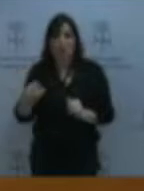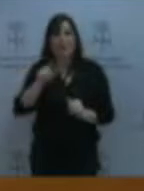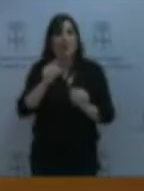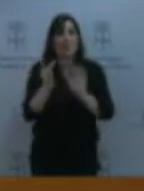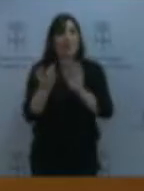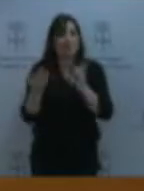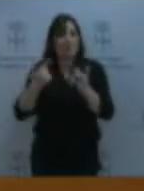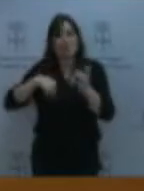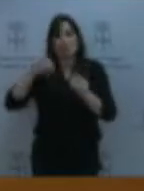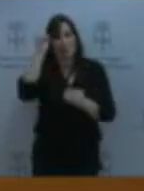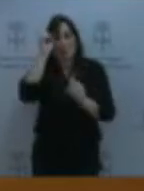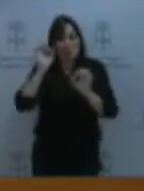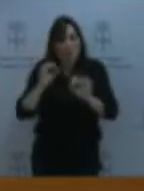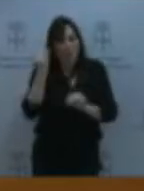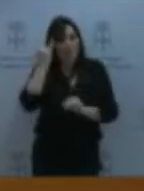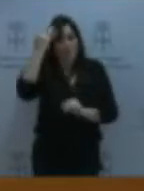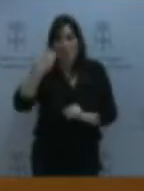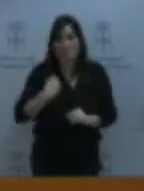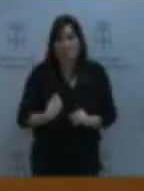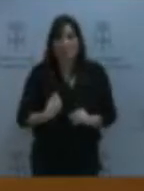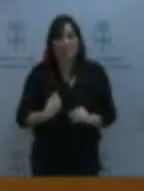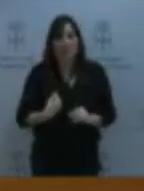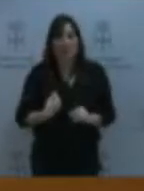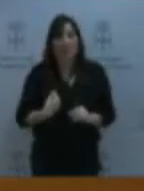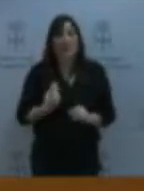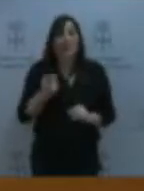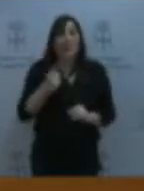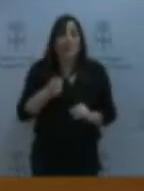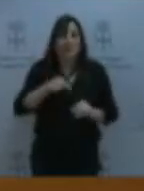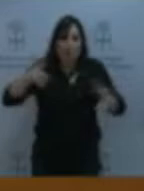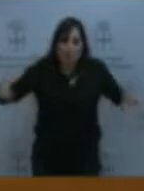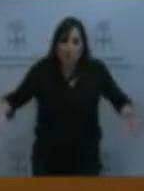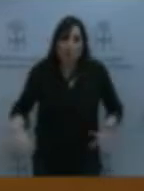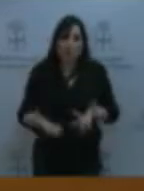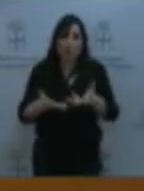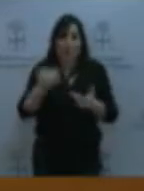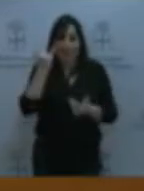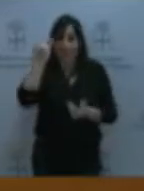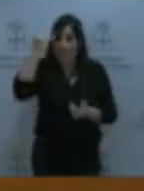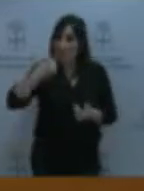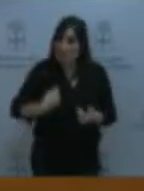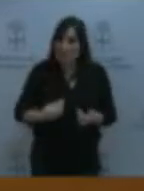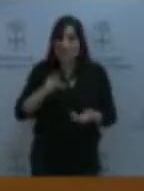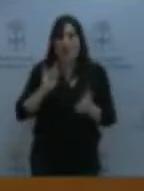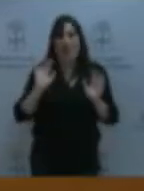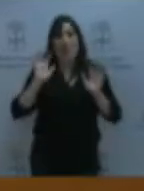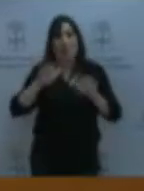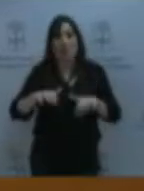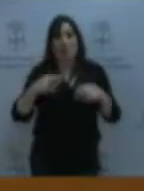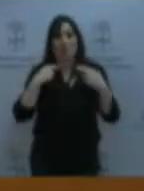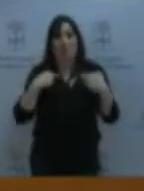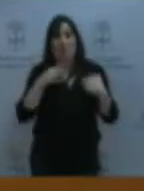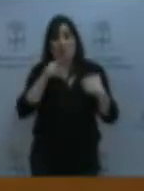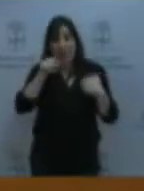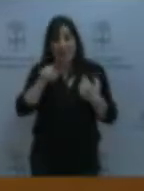también lo impulsaremos en el Congreso de los Diputados para que allí en las reformas pendientes del